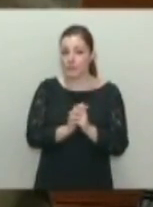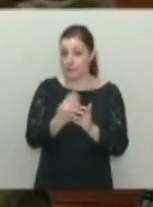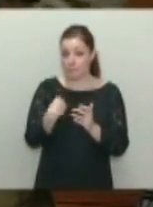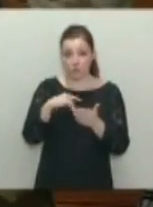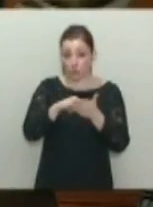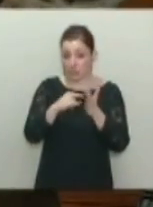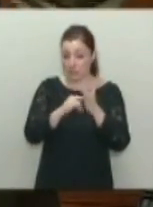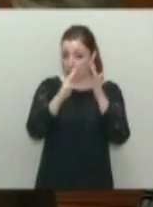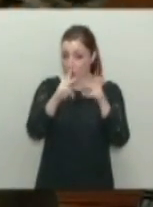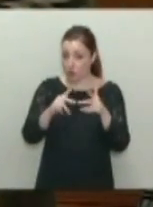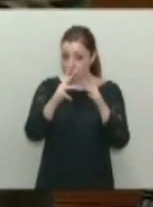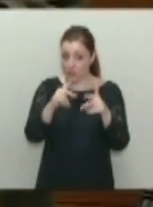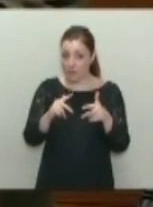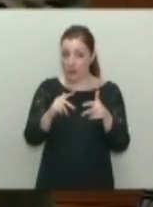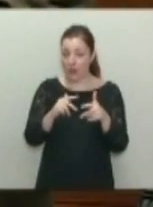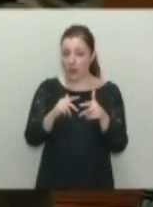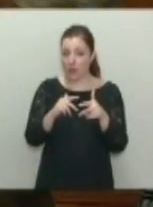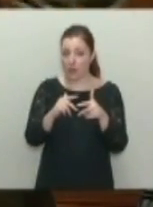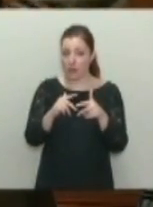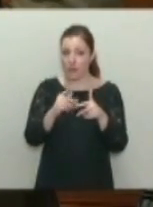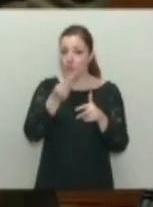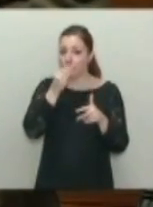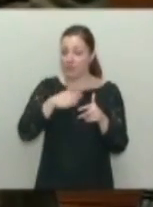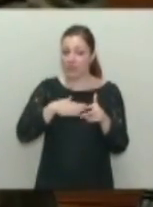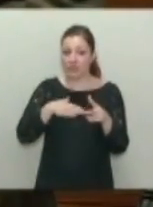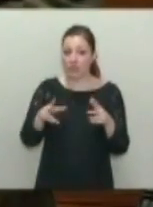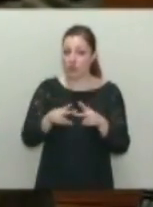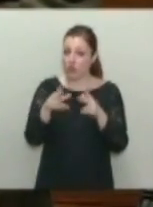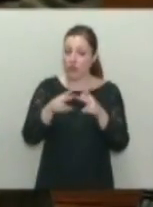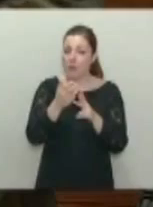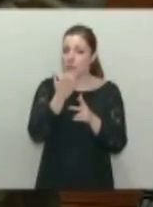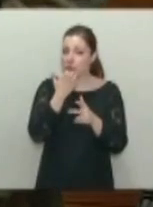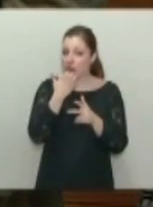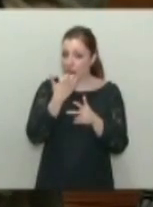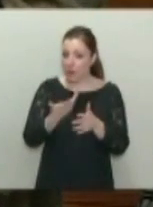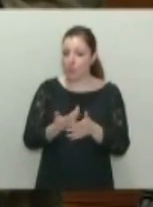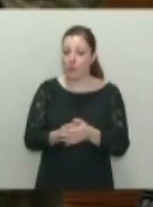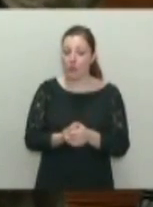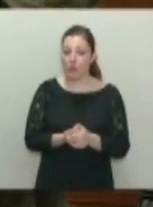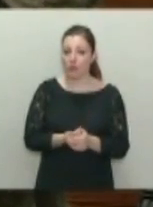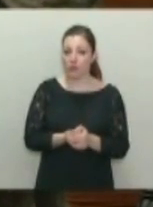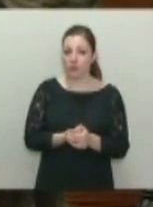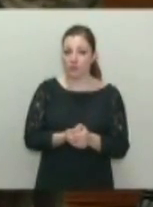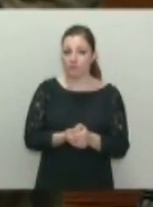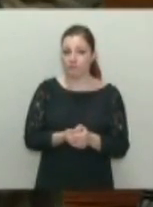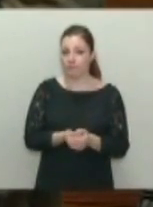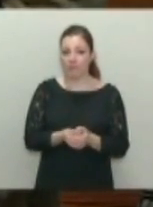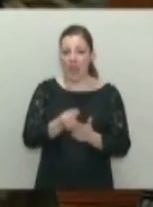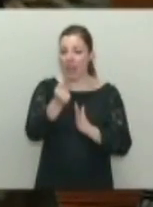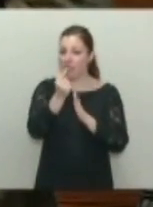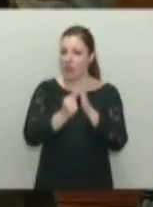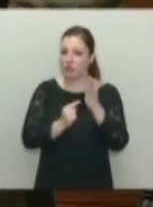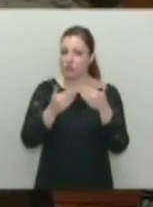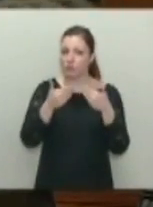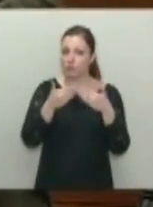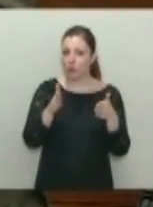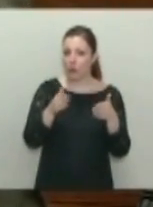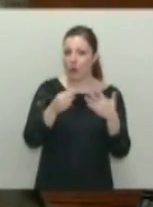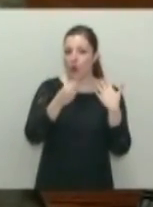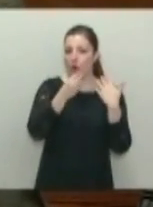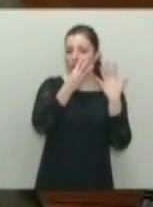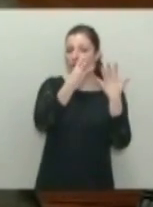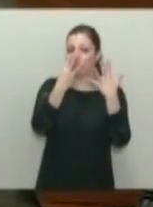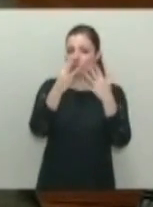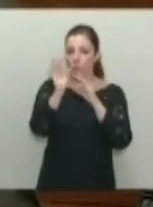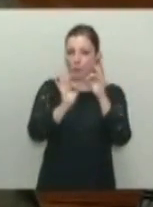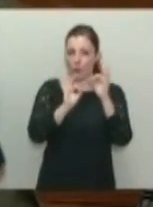sistema contable, en la de Bienestar Social, por ejemplo, en la Consejería de Bienestar Social, los datos de ejecución ascienden al